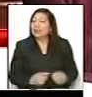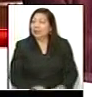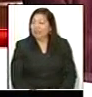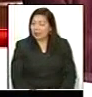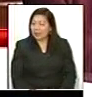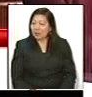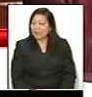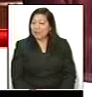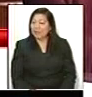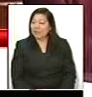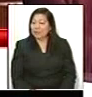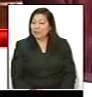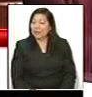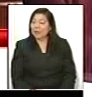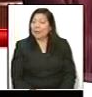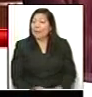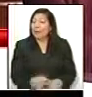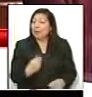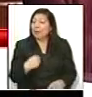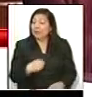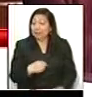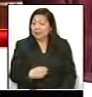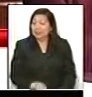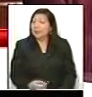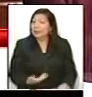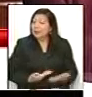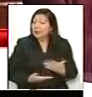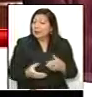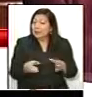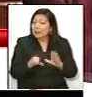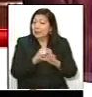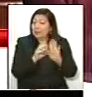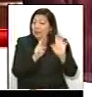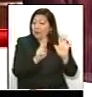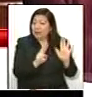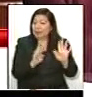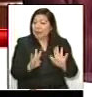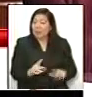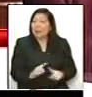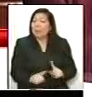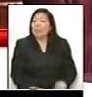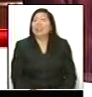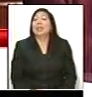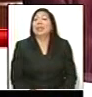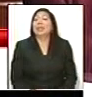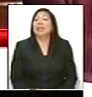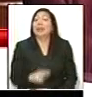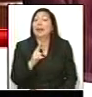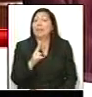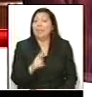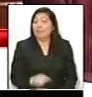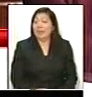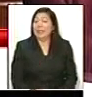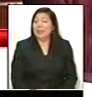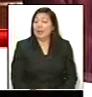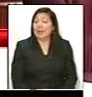mayoría a su disposición. Y nosotros planteamos volver a esa Constitución del 79, pero las constituciones en el Perú, señora